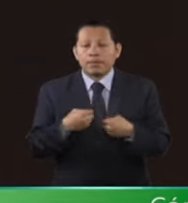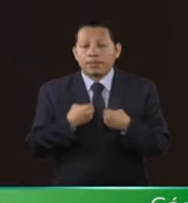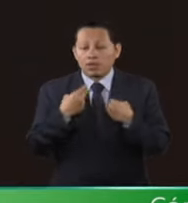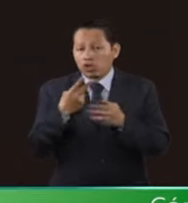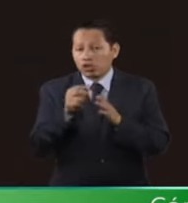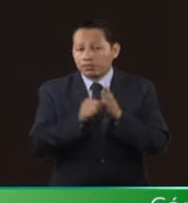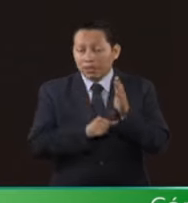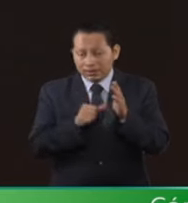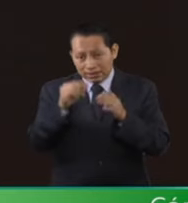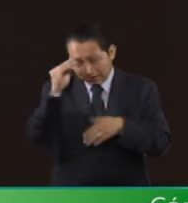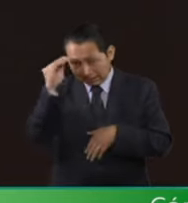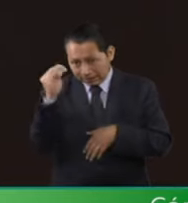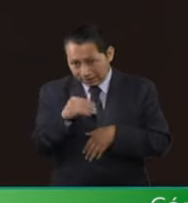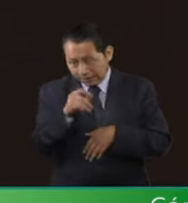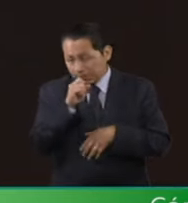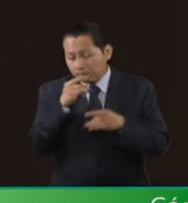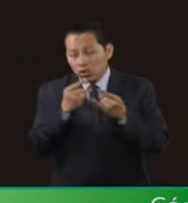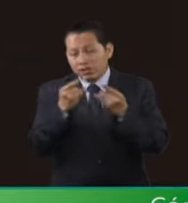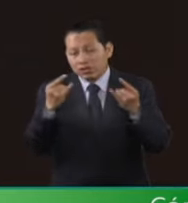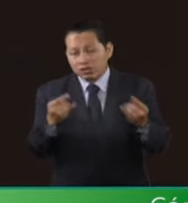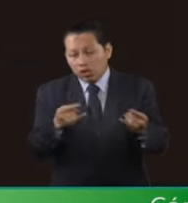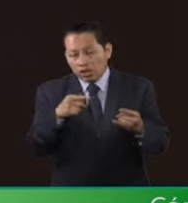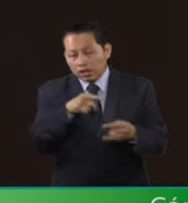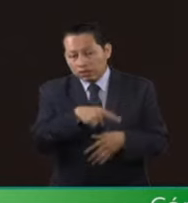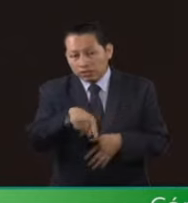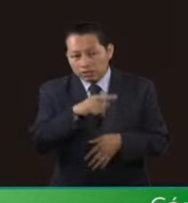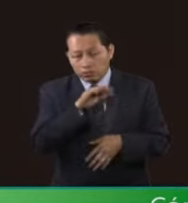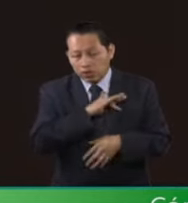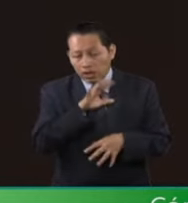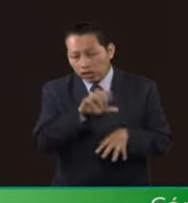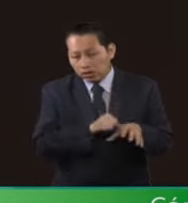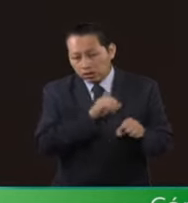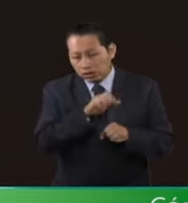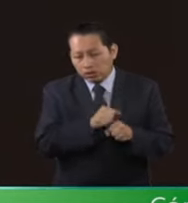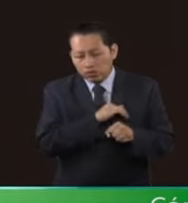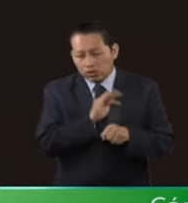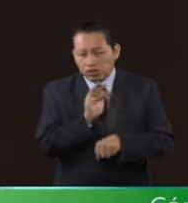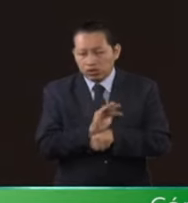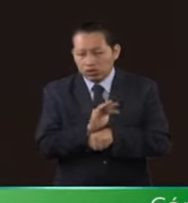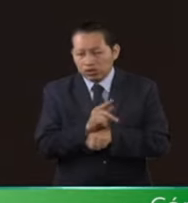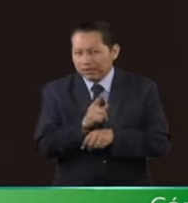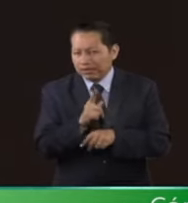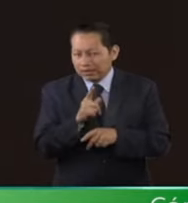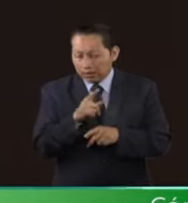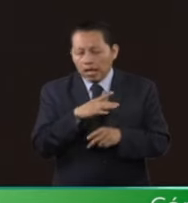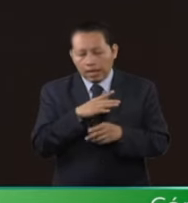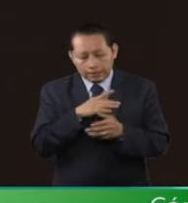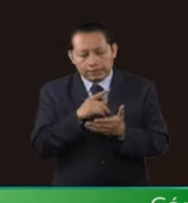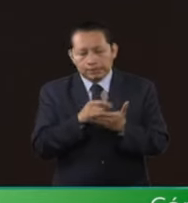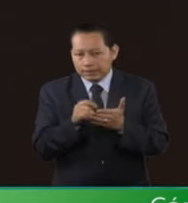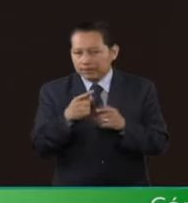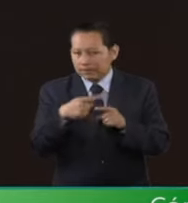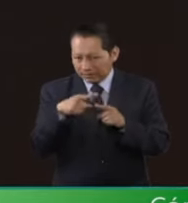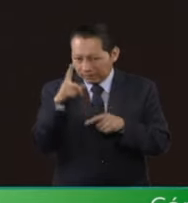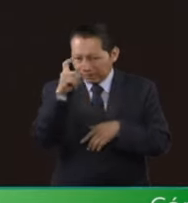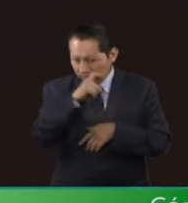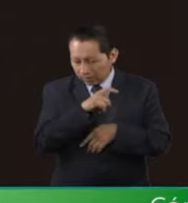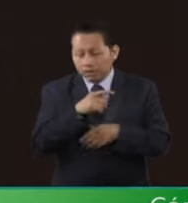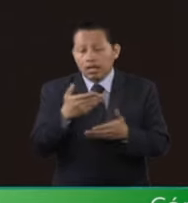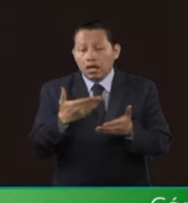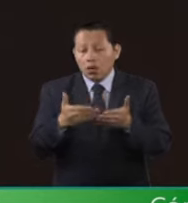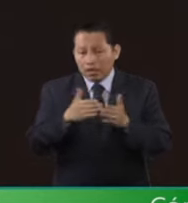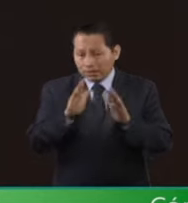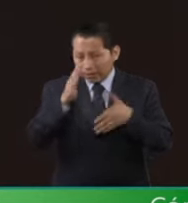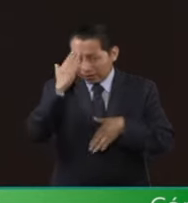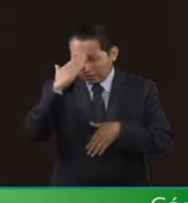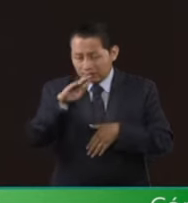meses de terror y la historia de su capacidad voraz de destrucción se escribirá sin complacencias. Desde ahora ya